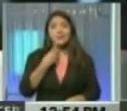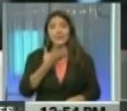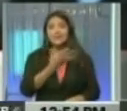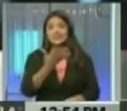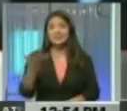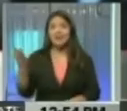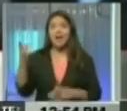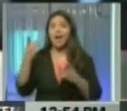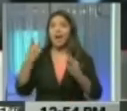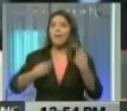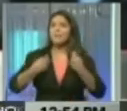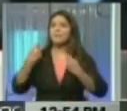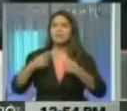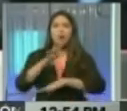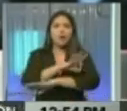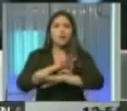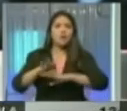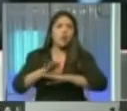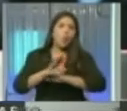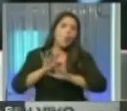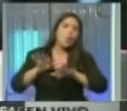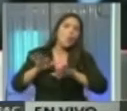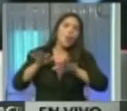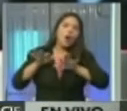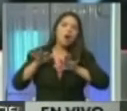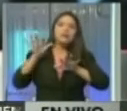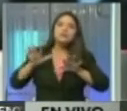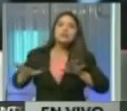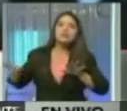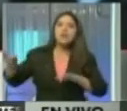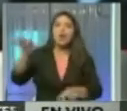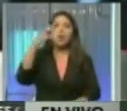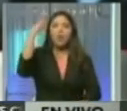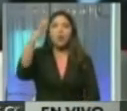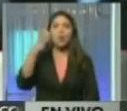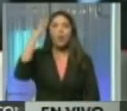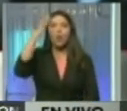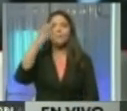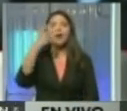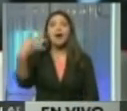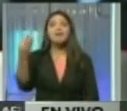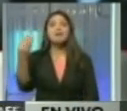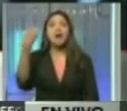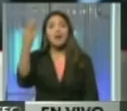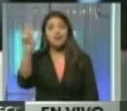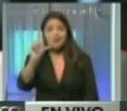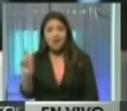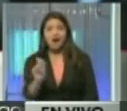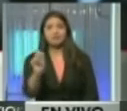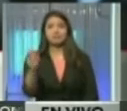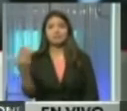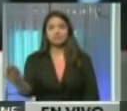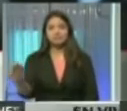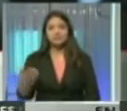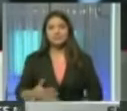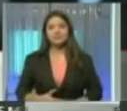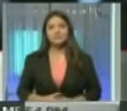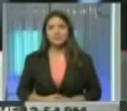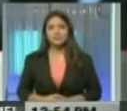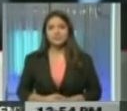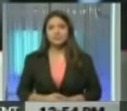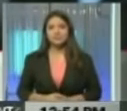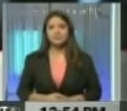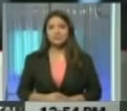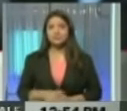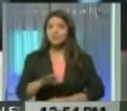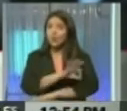la expresión arquitectónica más acabada de Europa, que es Italia. Esta arquitectura, con toda